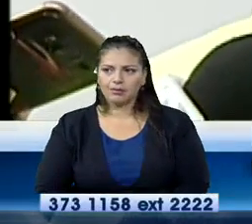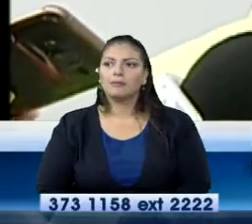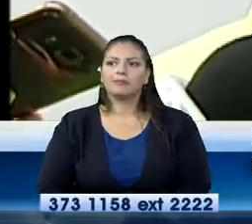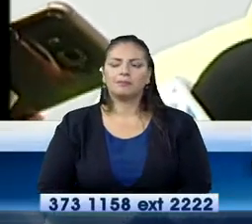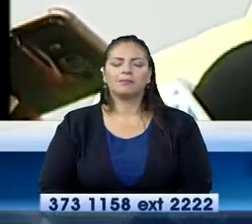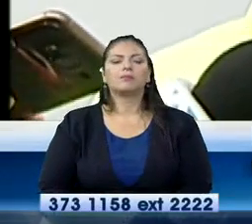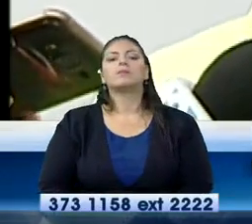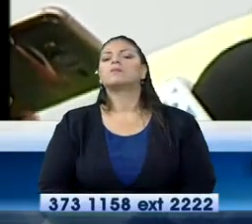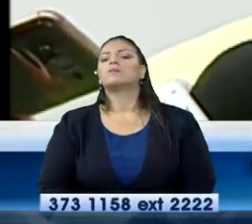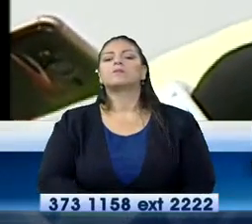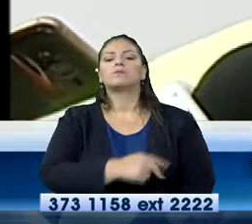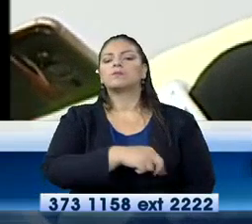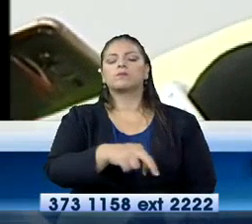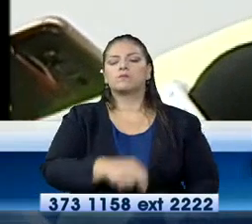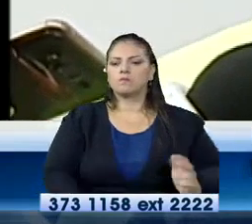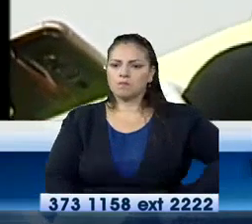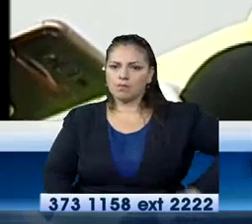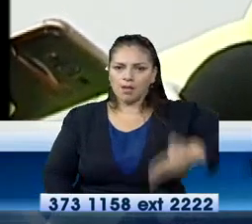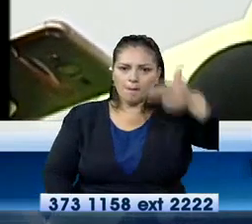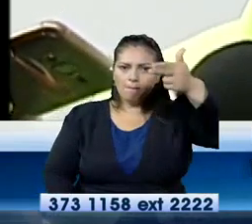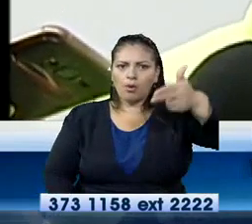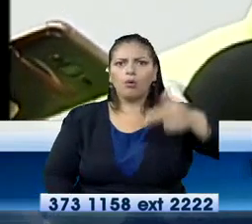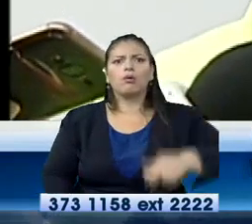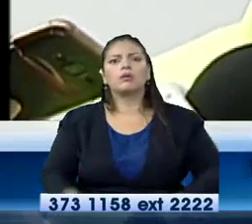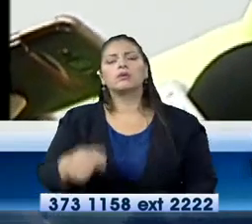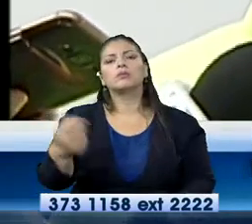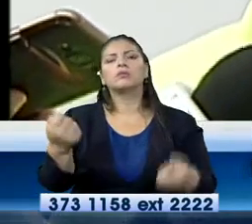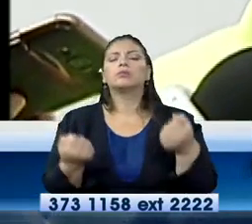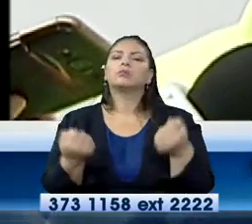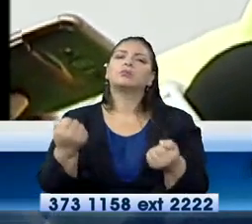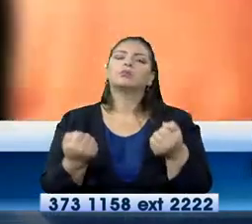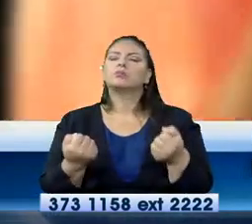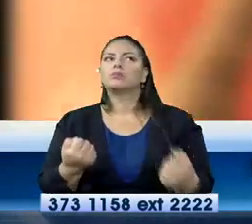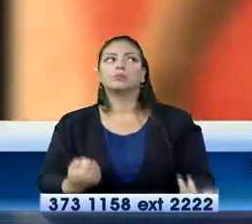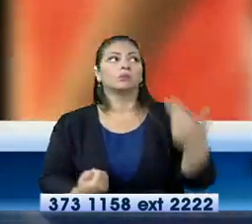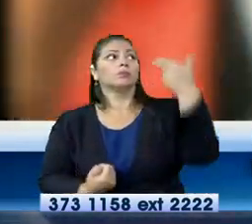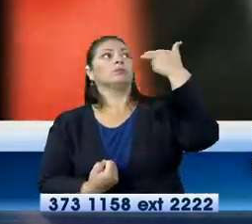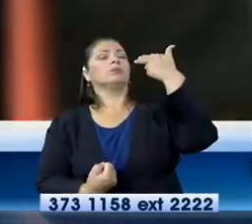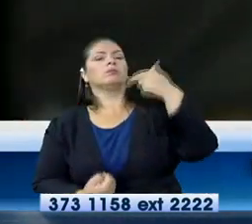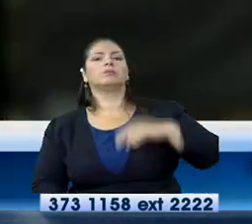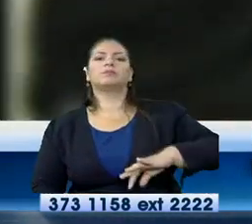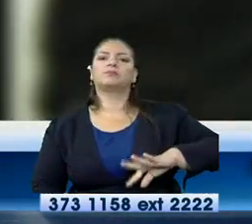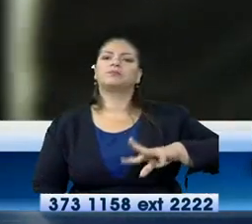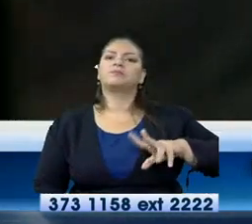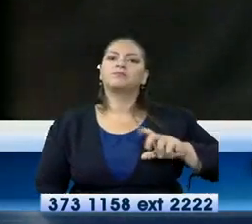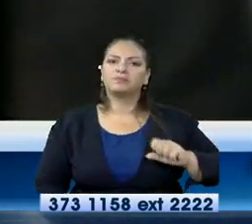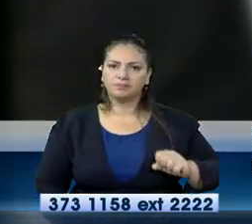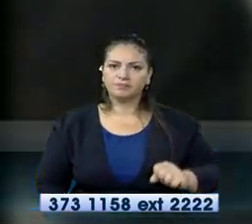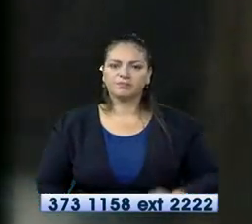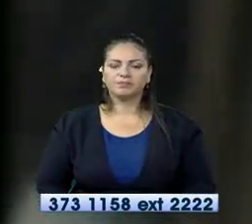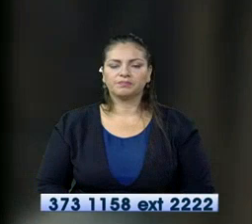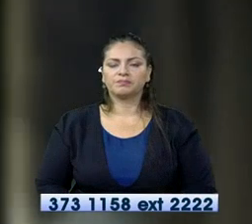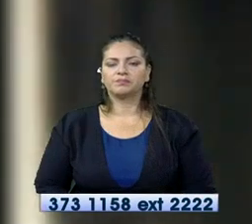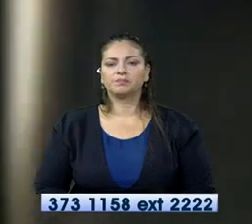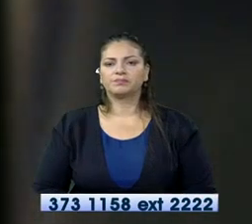o procedía al asalto era el hombre. Informó Ítalo